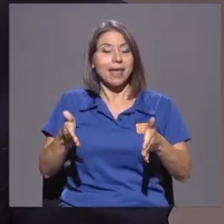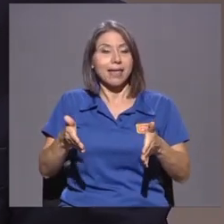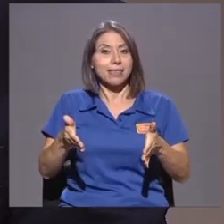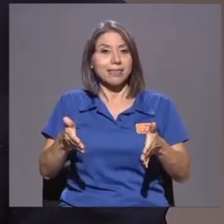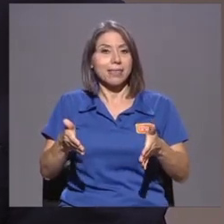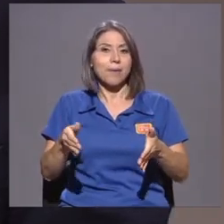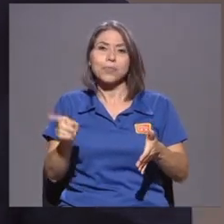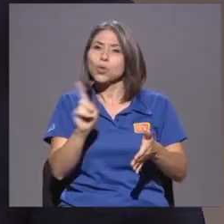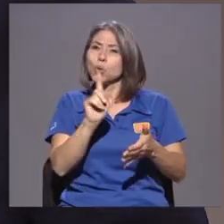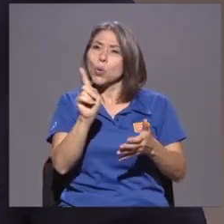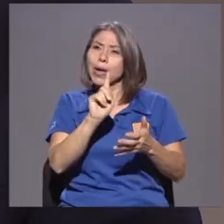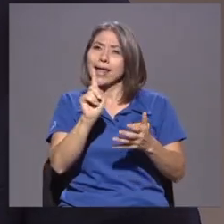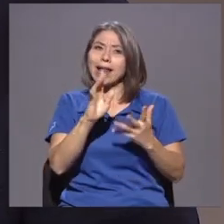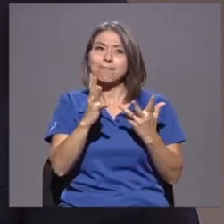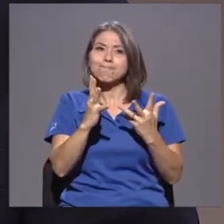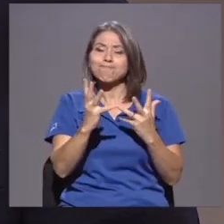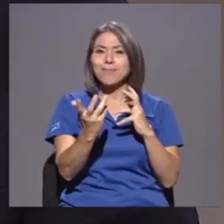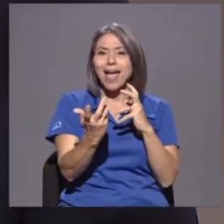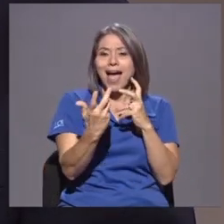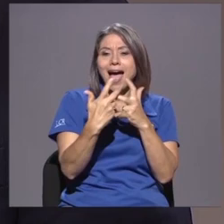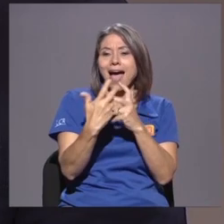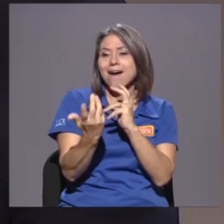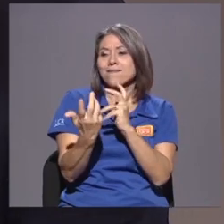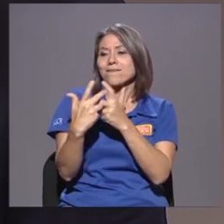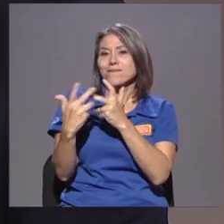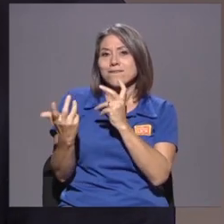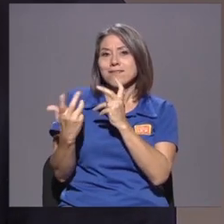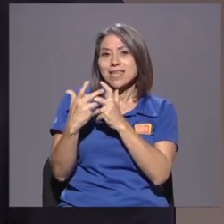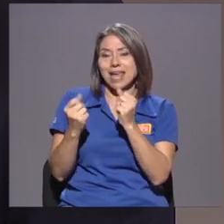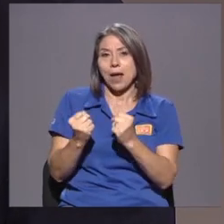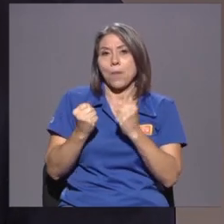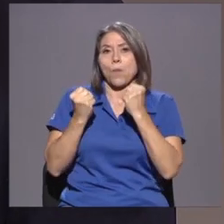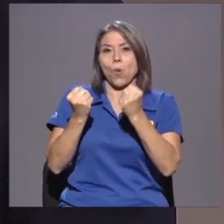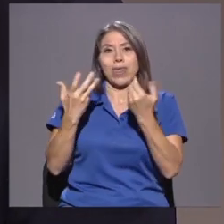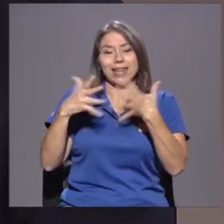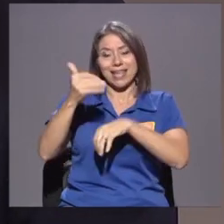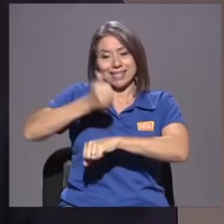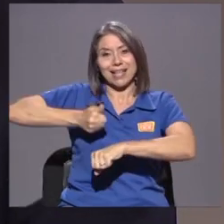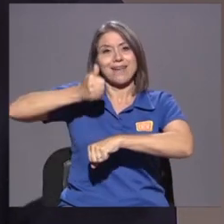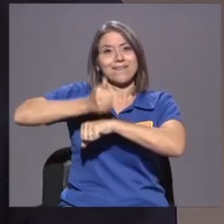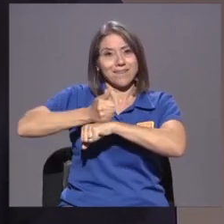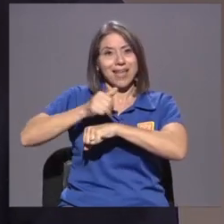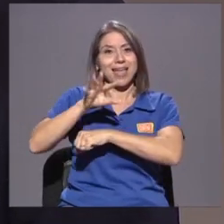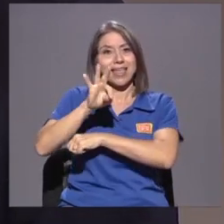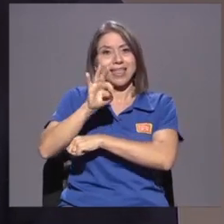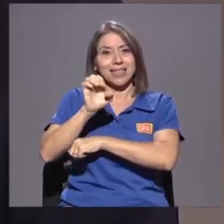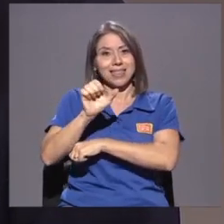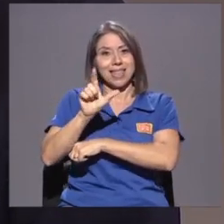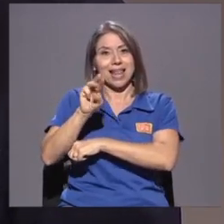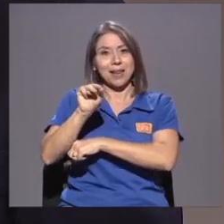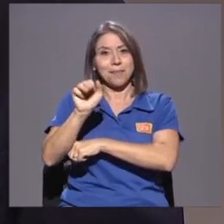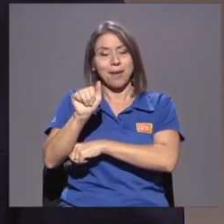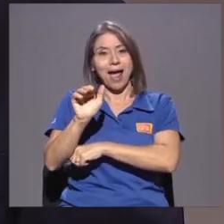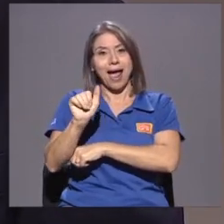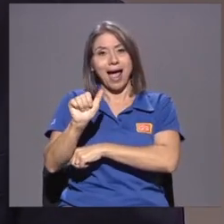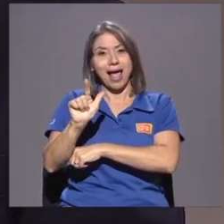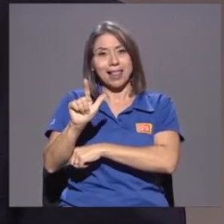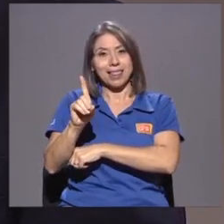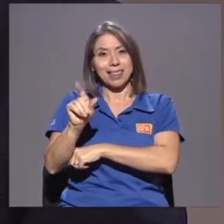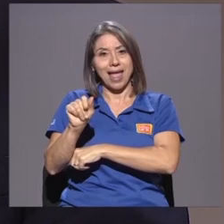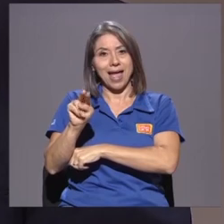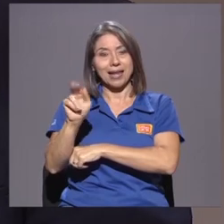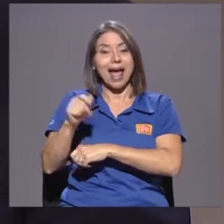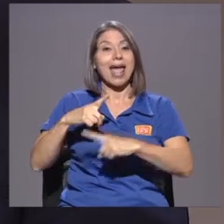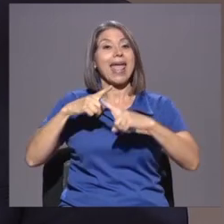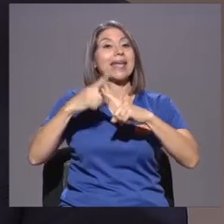no era afín a ninguno de los sectores del poder consolidado era thelma aldana ex fiscal general de